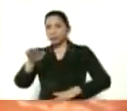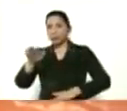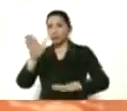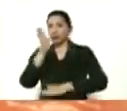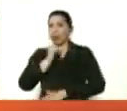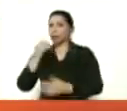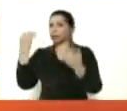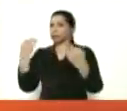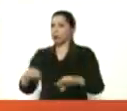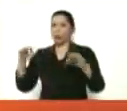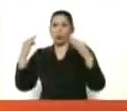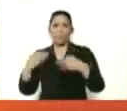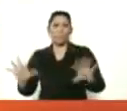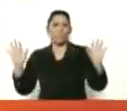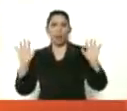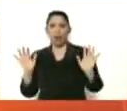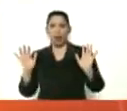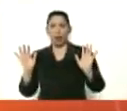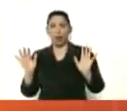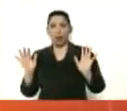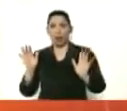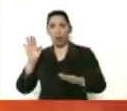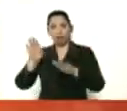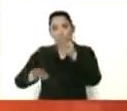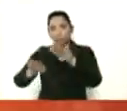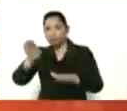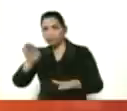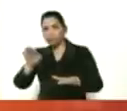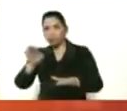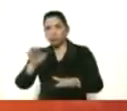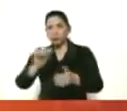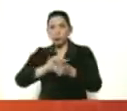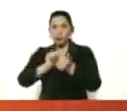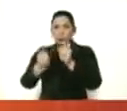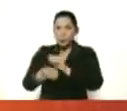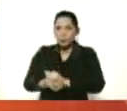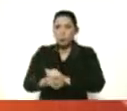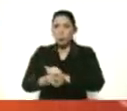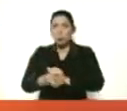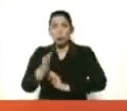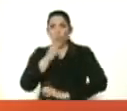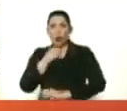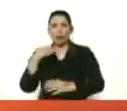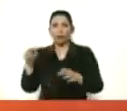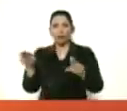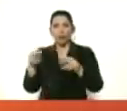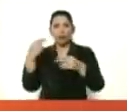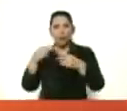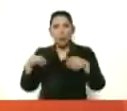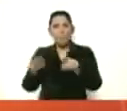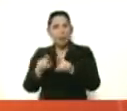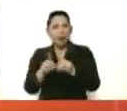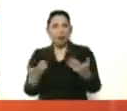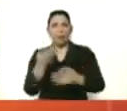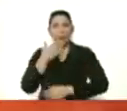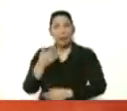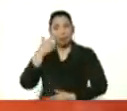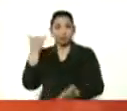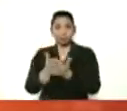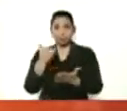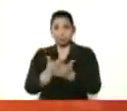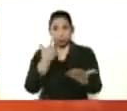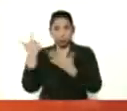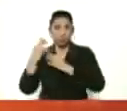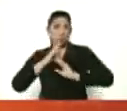anormalidad y en medio de una situación inusual. Aquí está, fíjense ustedes, la percepción de